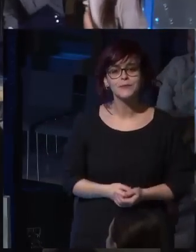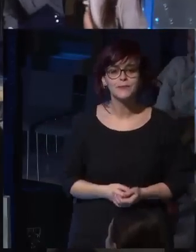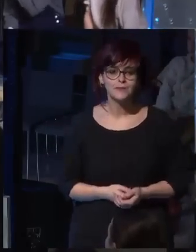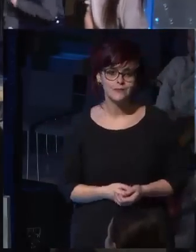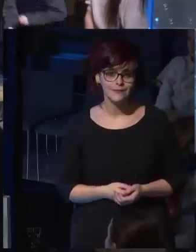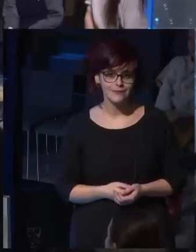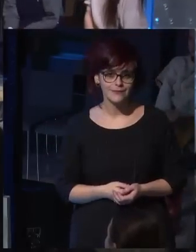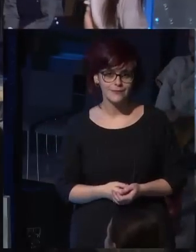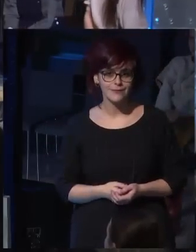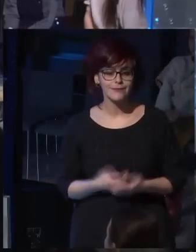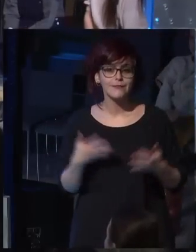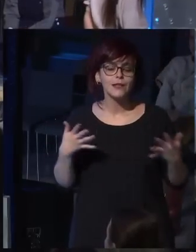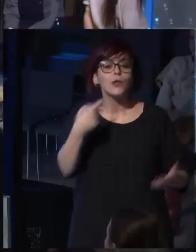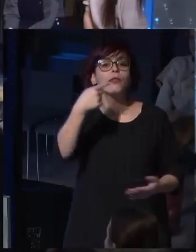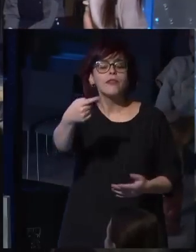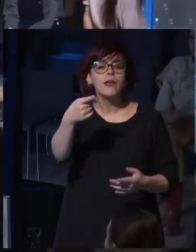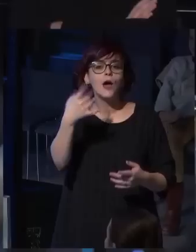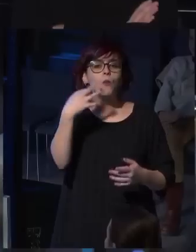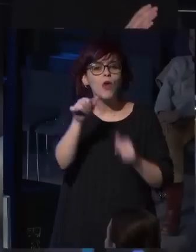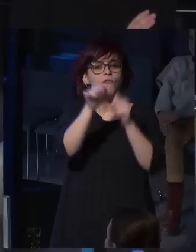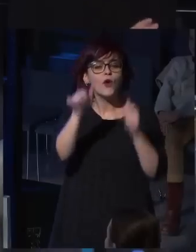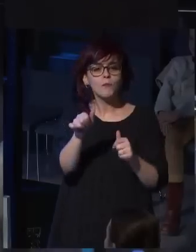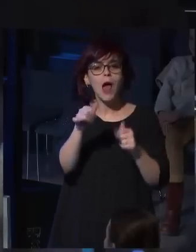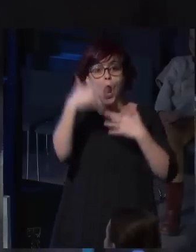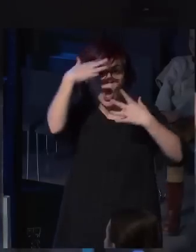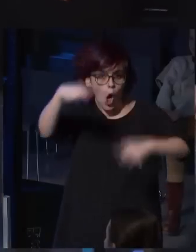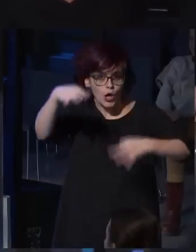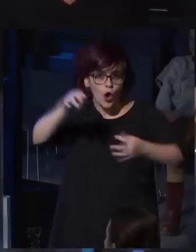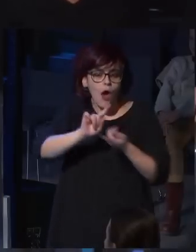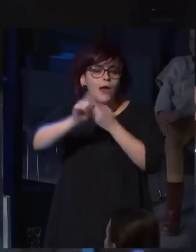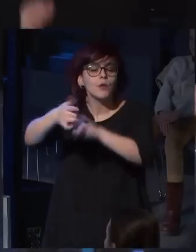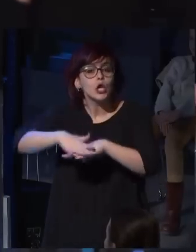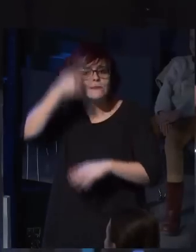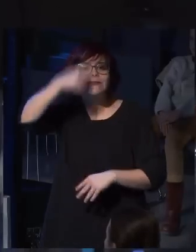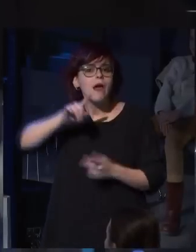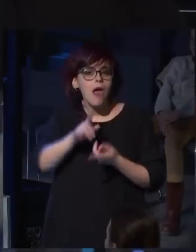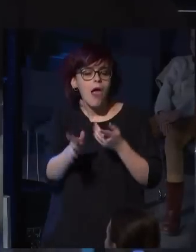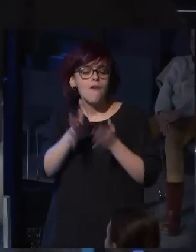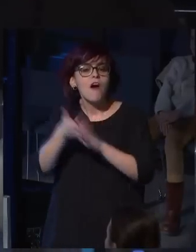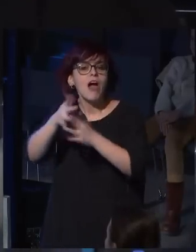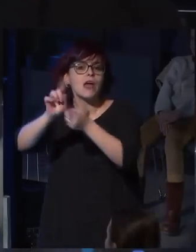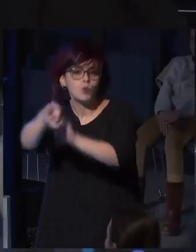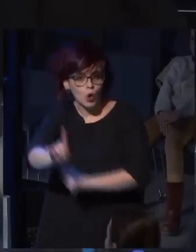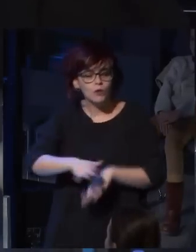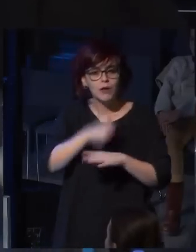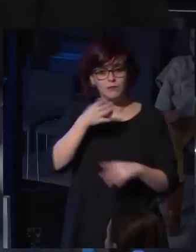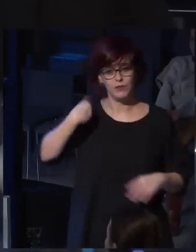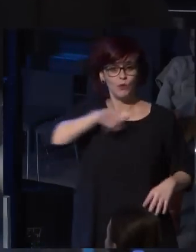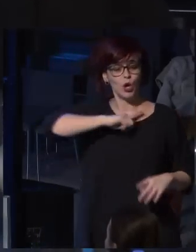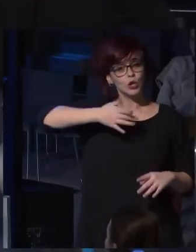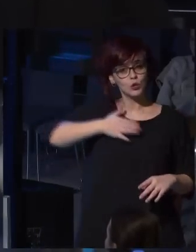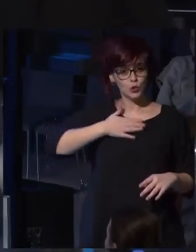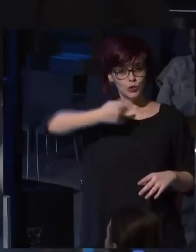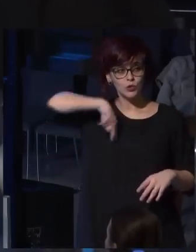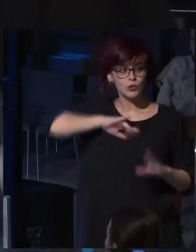Bueno, es un momento en el cual... Yo decía que cambiará de una manera lógica, no que sepa yo que va a cambiar, sino que... O sea, a nosotras mismas ya nos pasaba